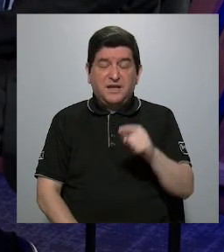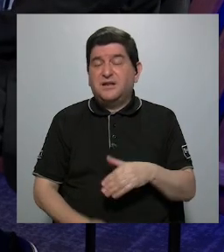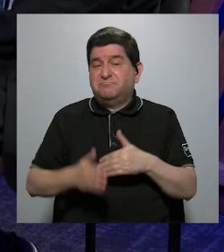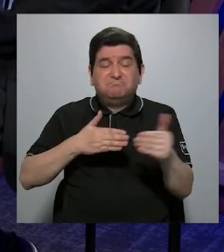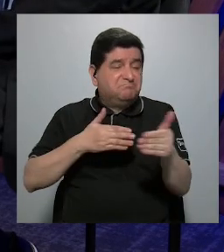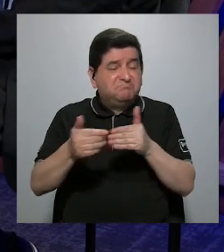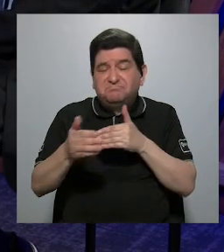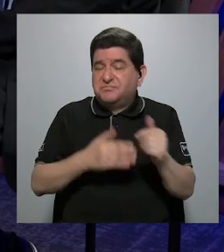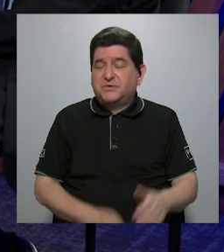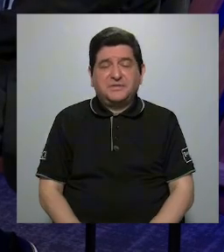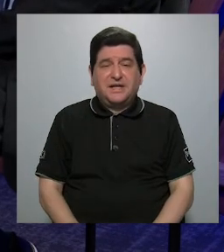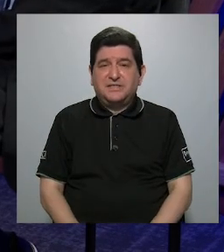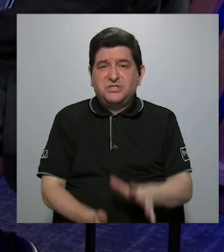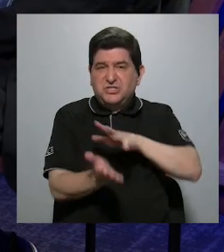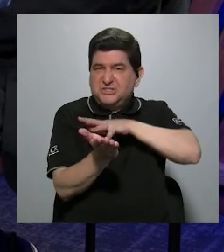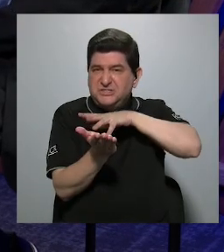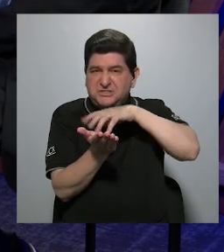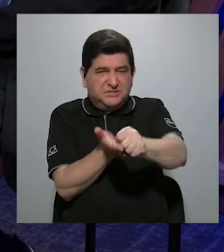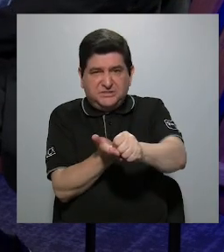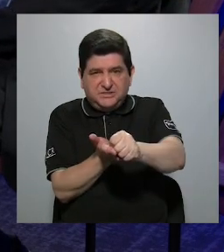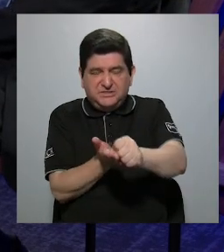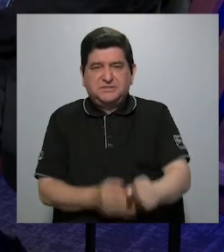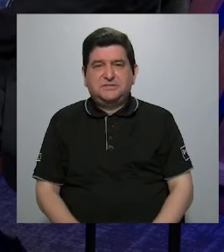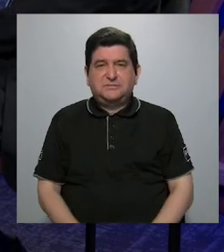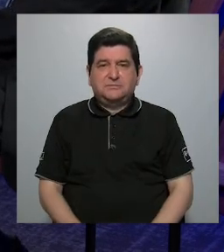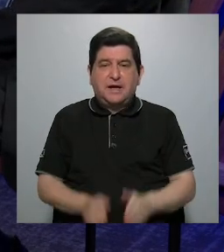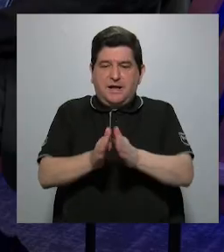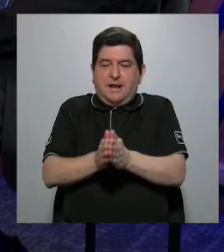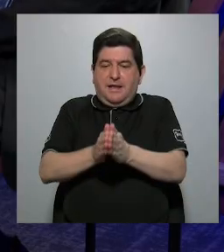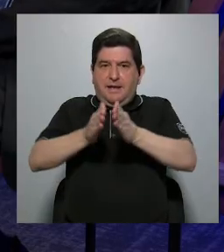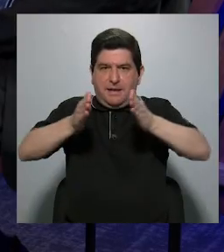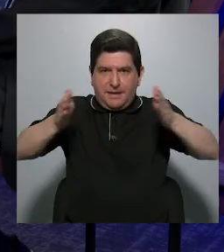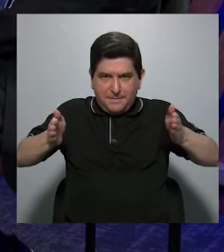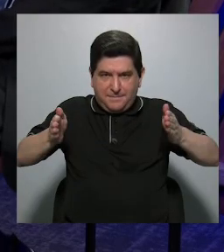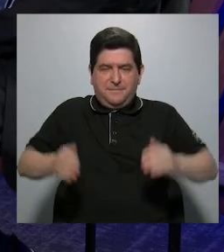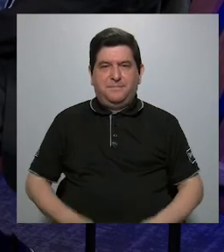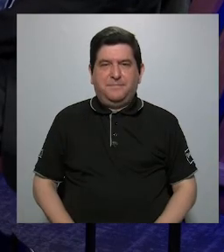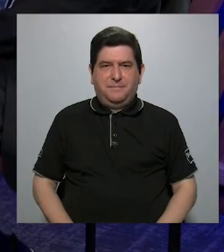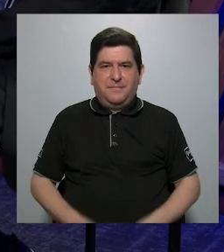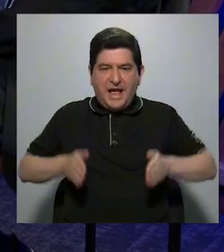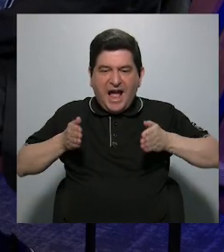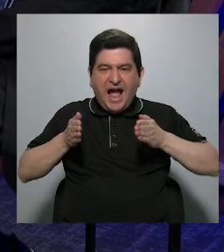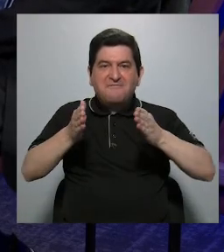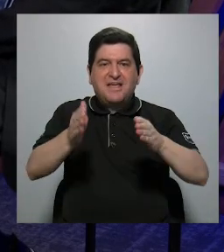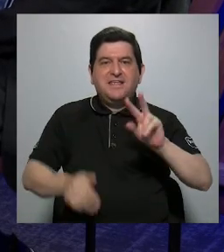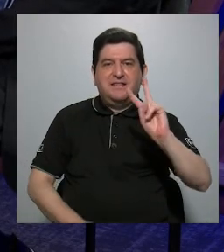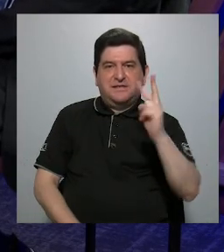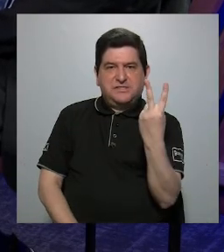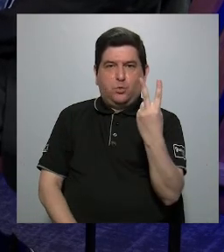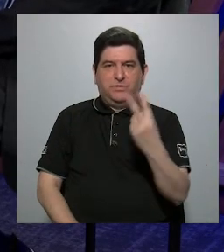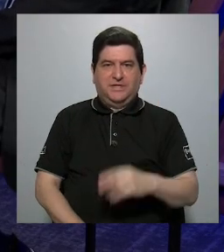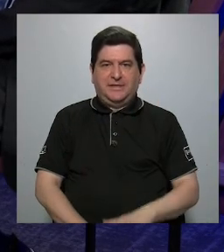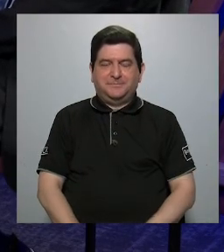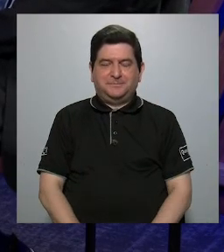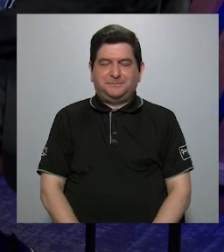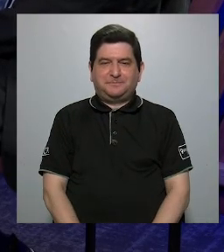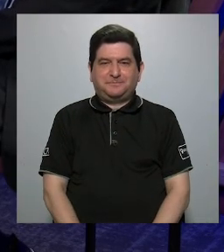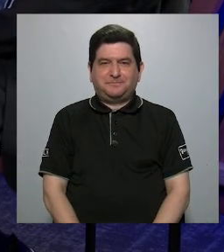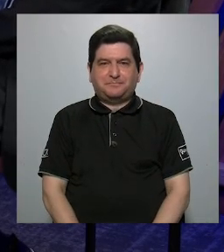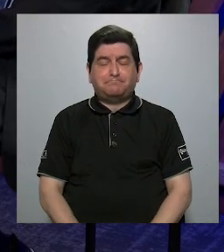porque iba a ser de todas maneras destruido o afectado por la ampliación de la Avenida